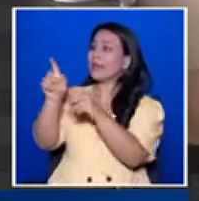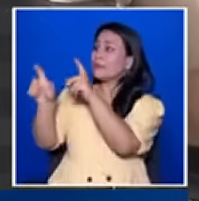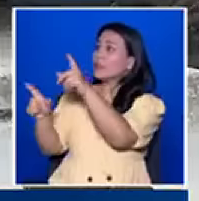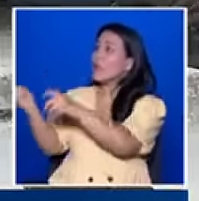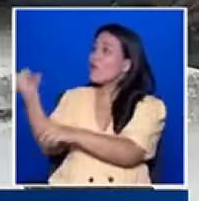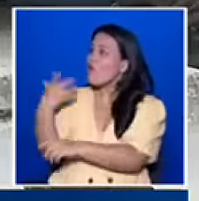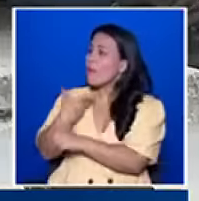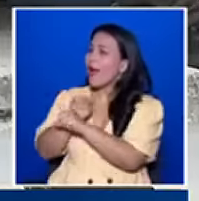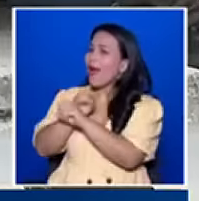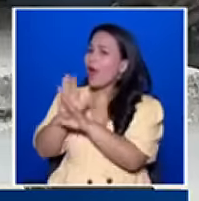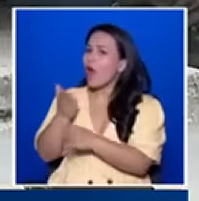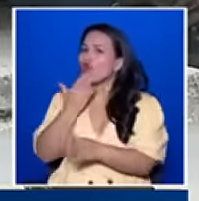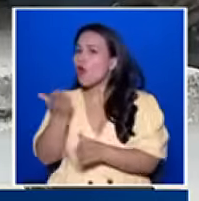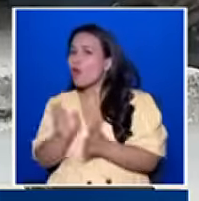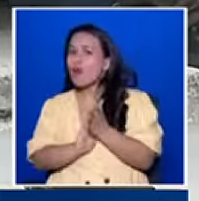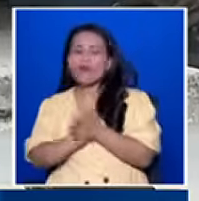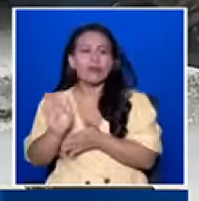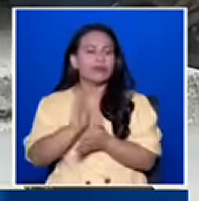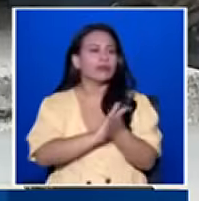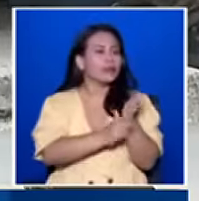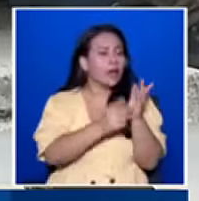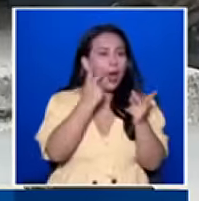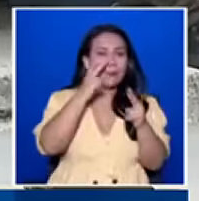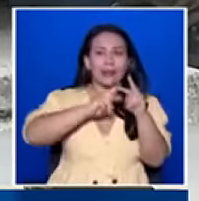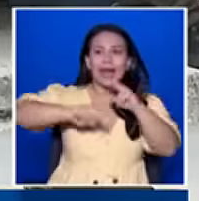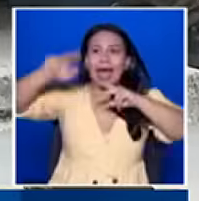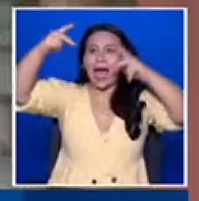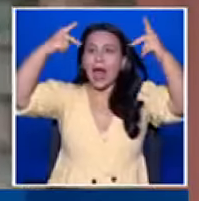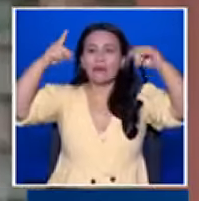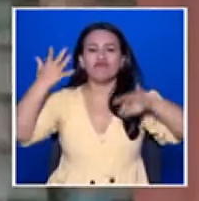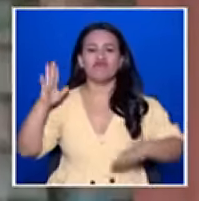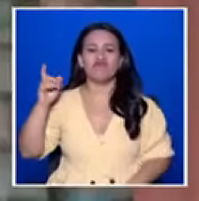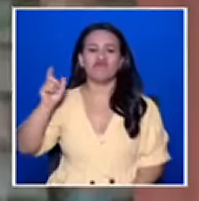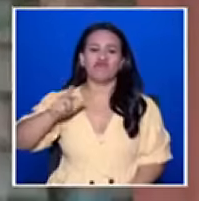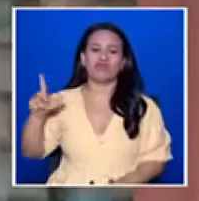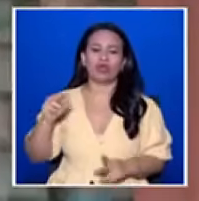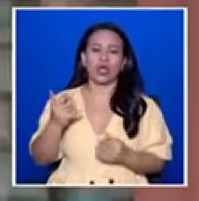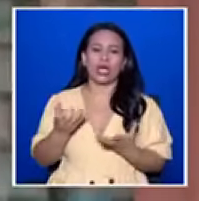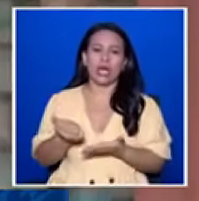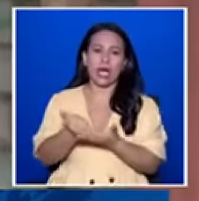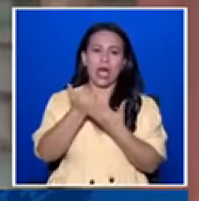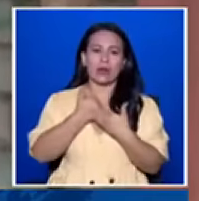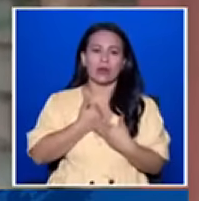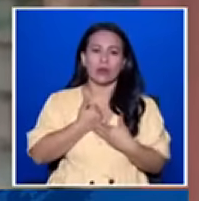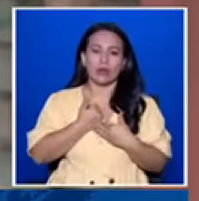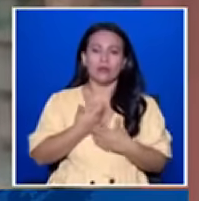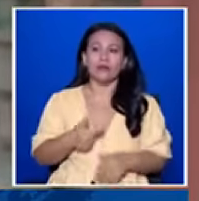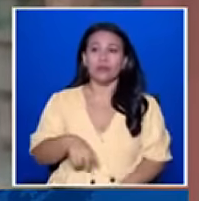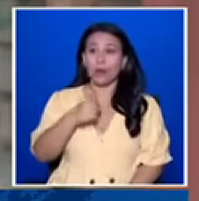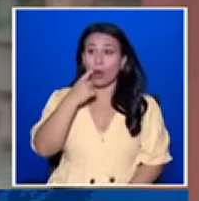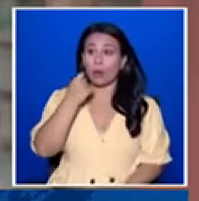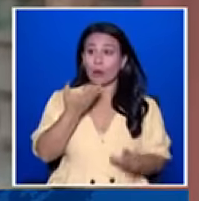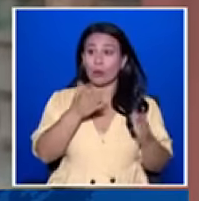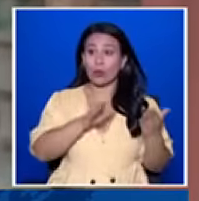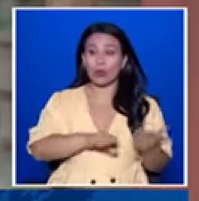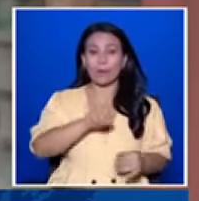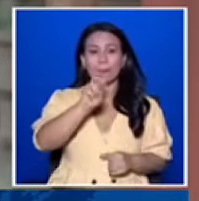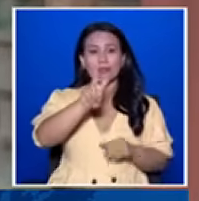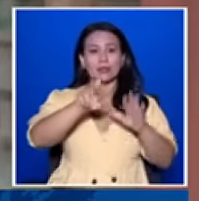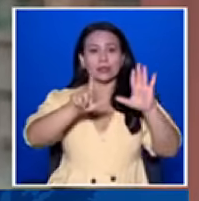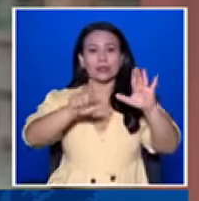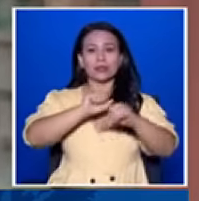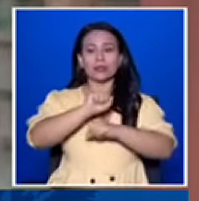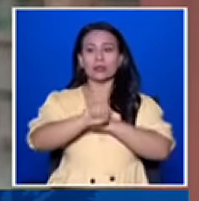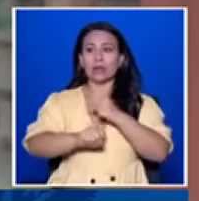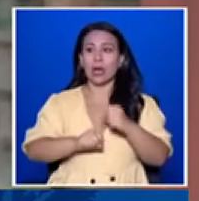moradores dificulta las investigaciones. Aquí en el lugar nos encontramos con una persona de sexo masculino de alrededor de 27 años, el mismo